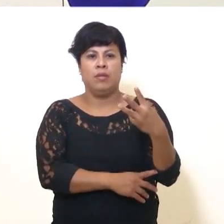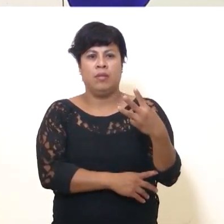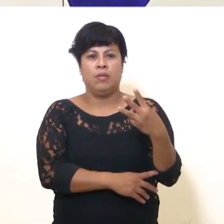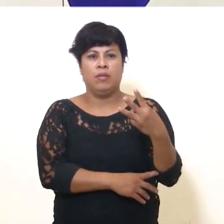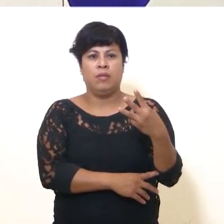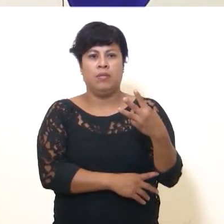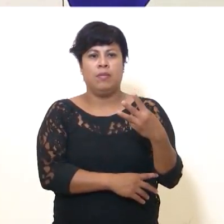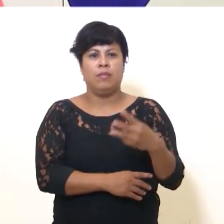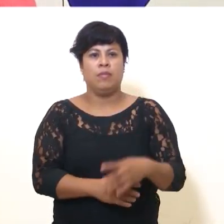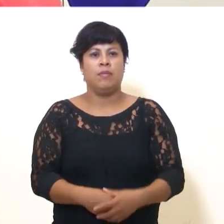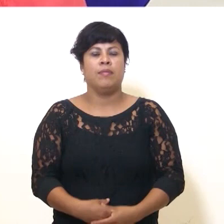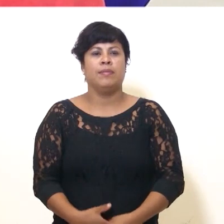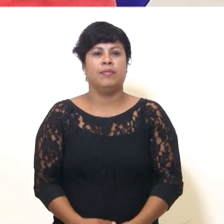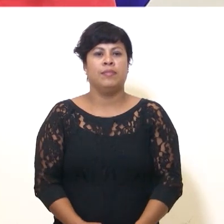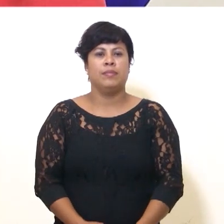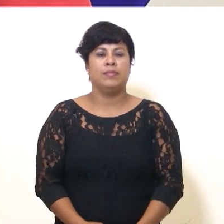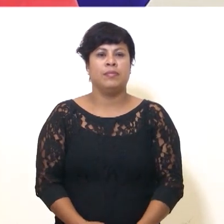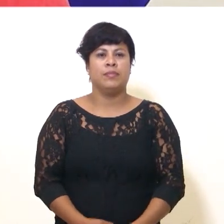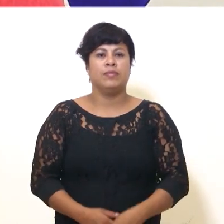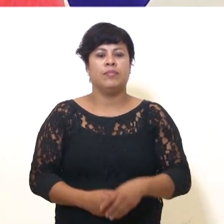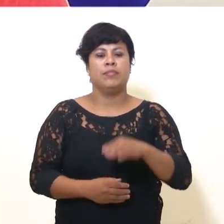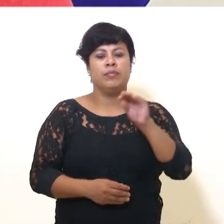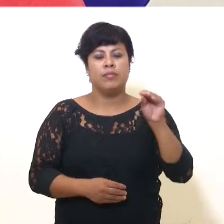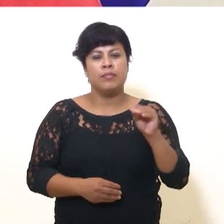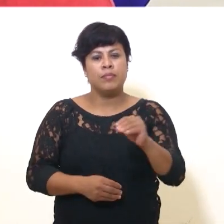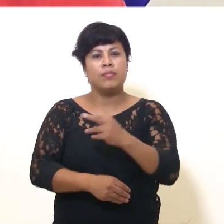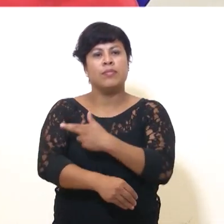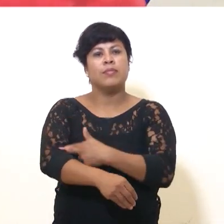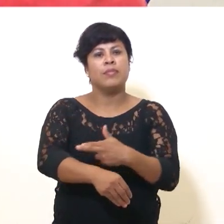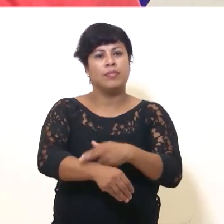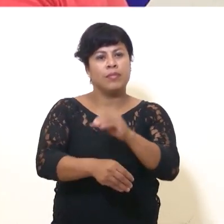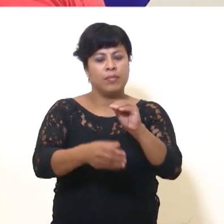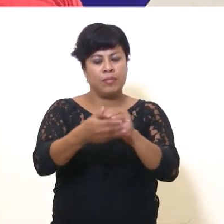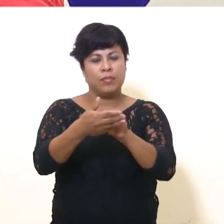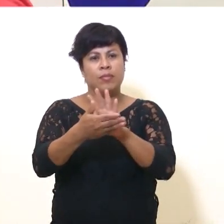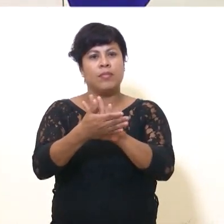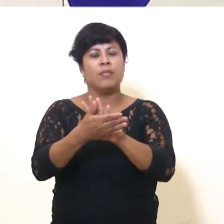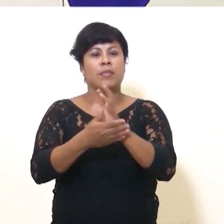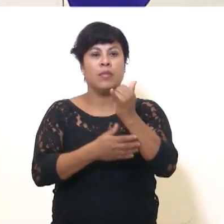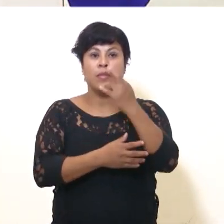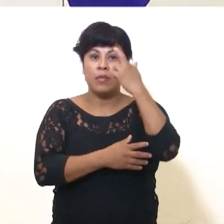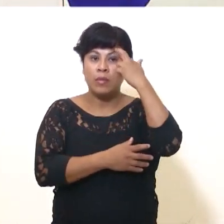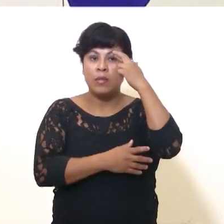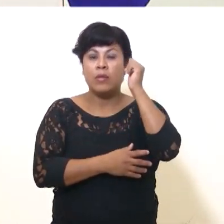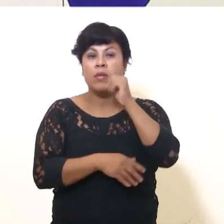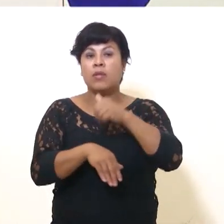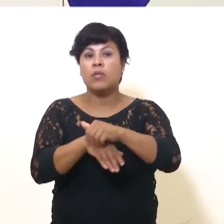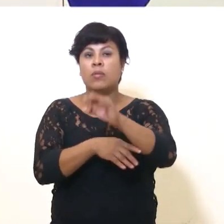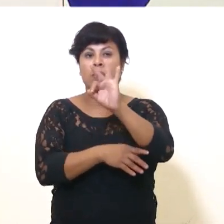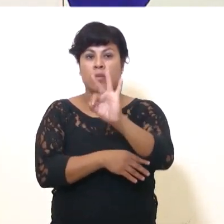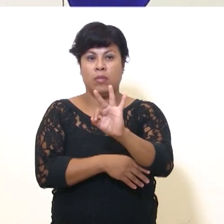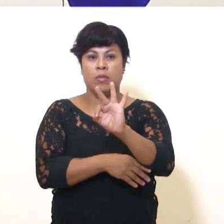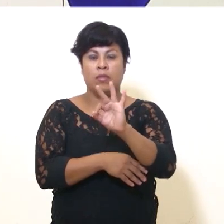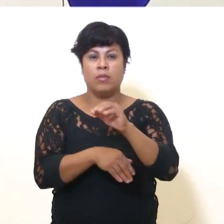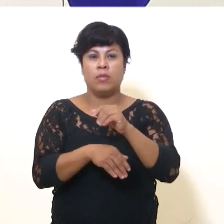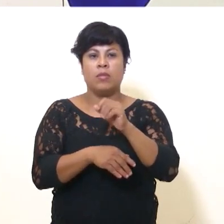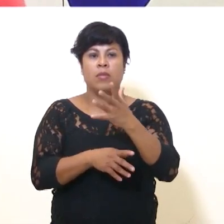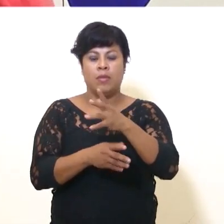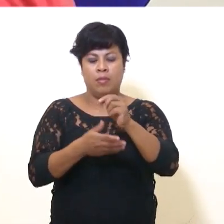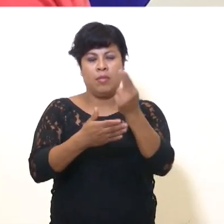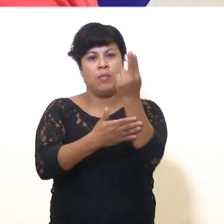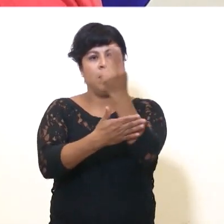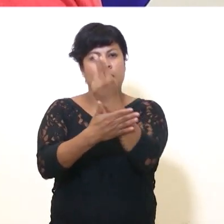número 3. Lo voy a poner aquí. Y recuerda que el número 3